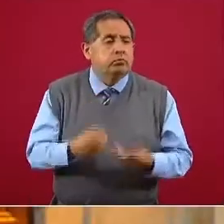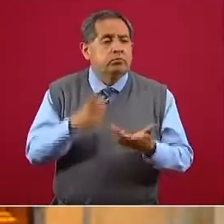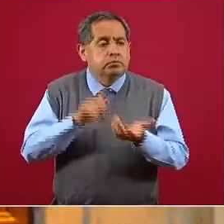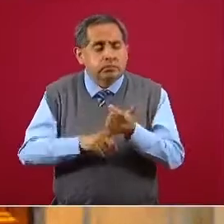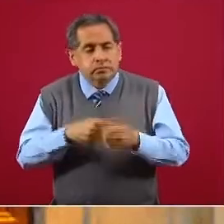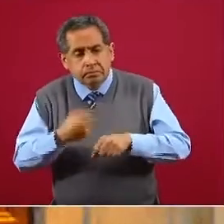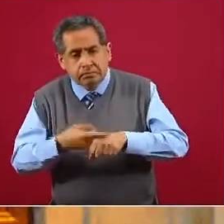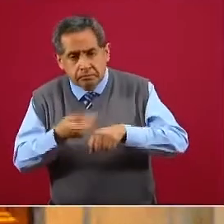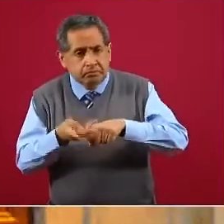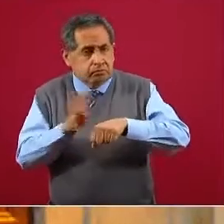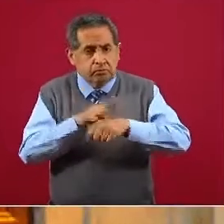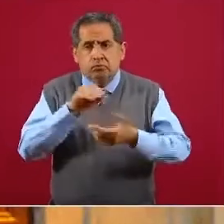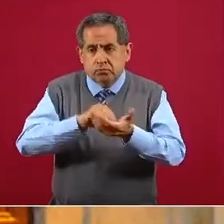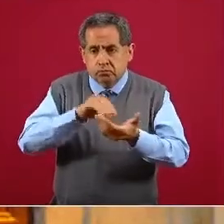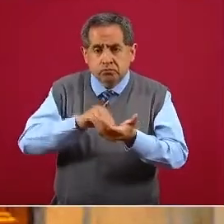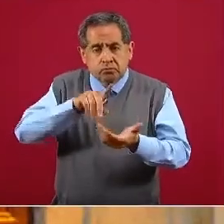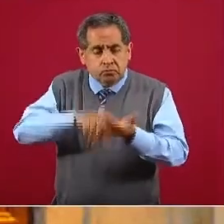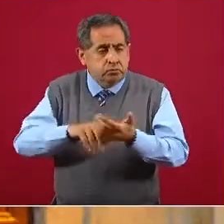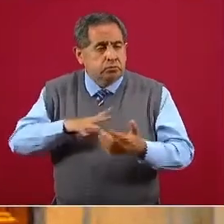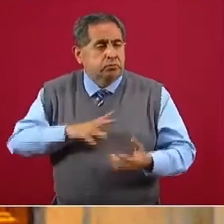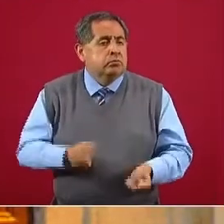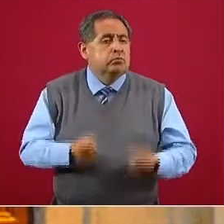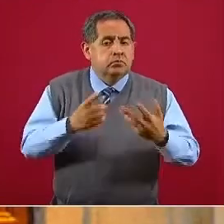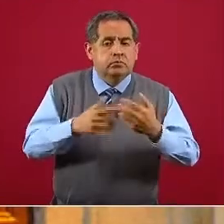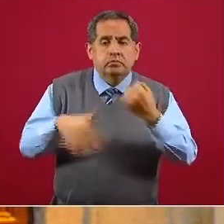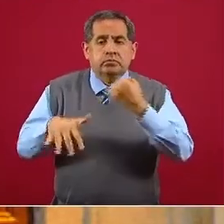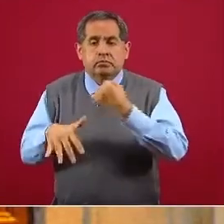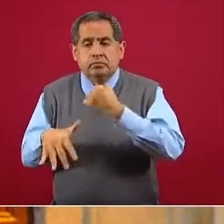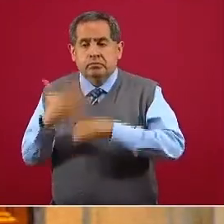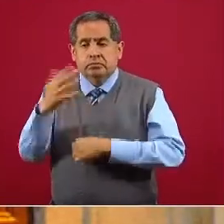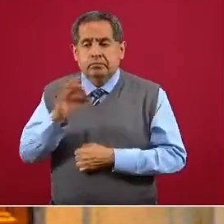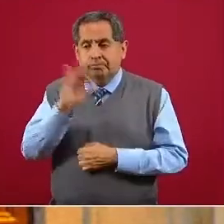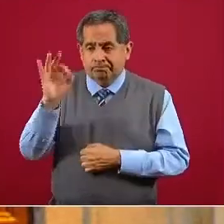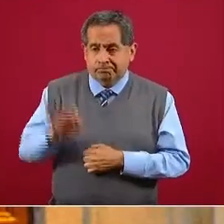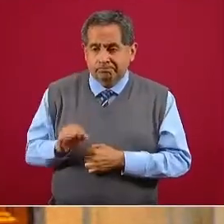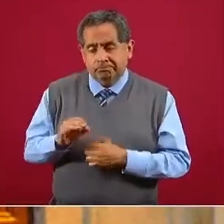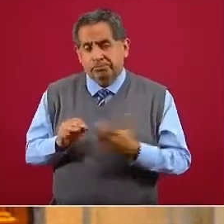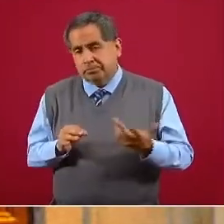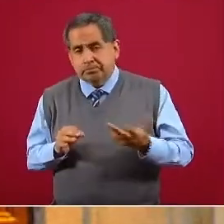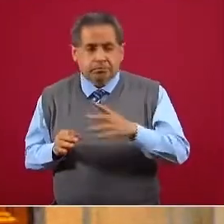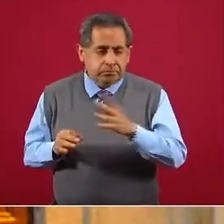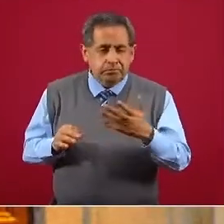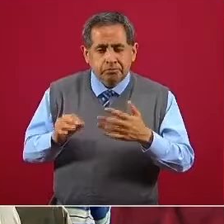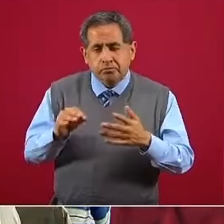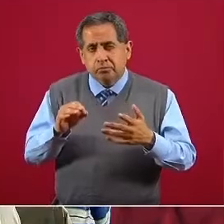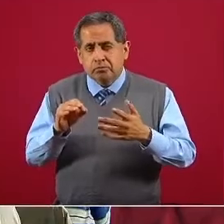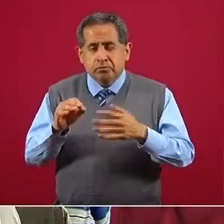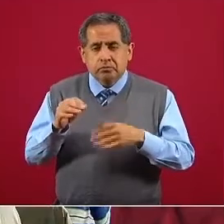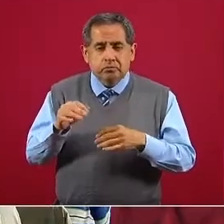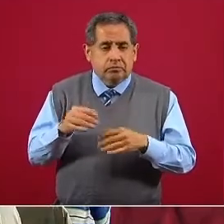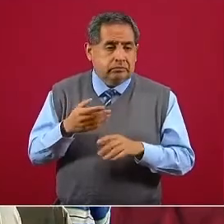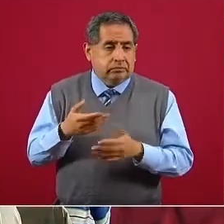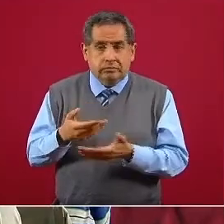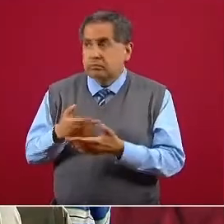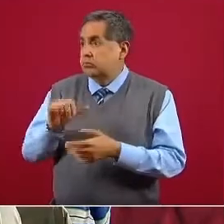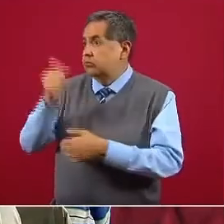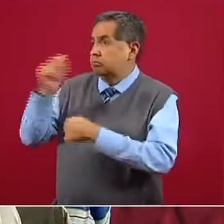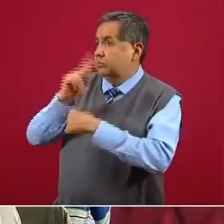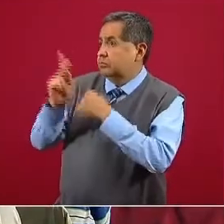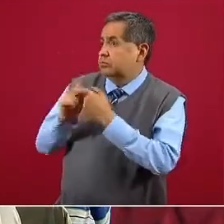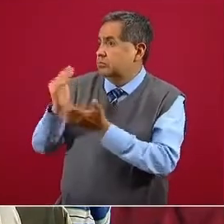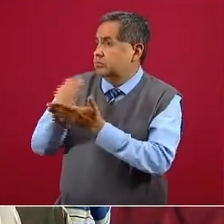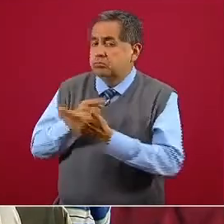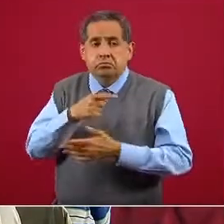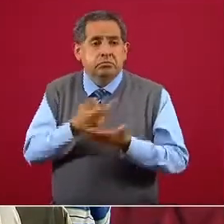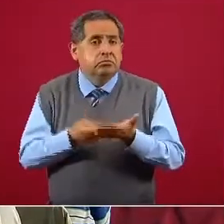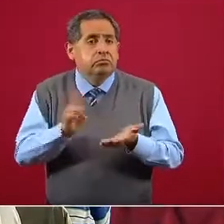activos estimados, es decir, la epidemia activa, la proporción es del 15%, está por más o por encima del doble de lo que estamos viendo a nivel